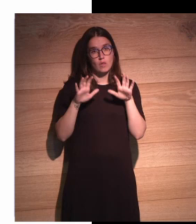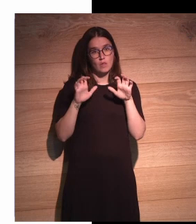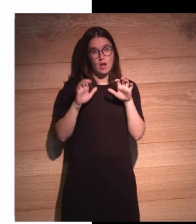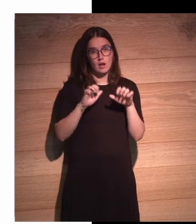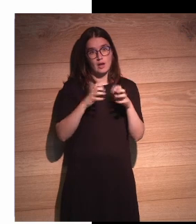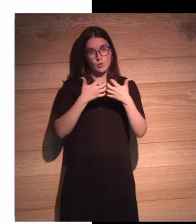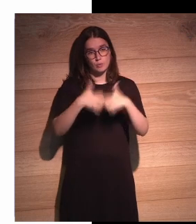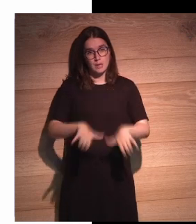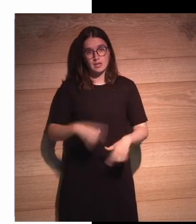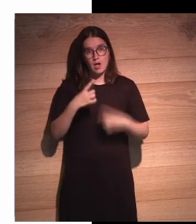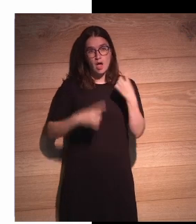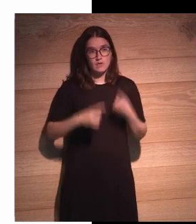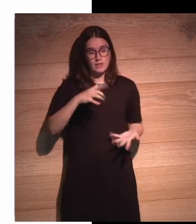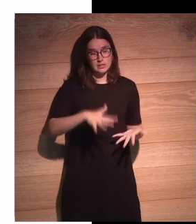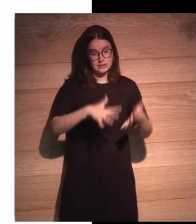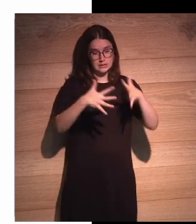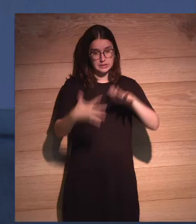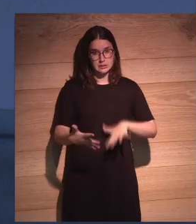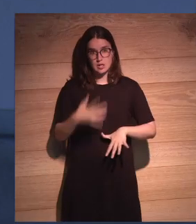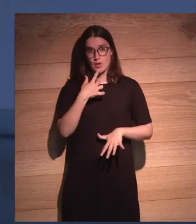aprendizaje automático. A veces me cuesta traducirlo al